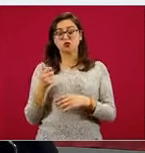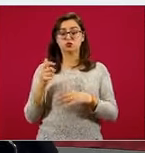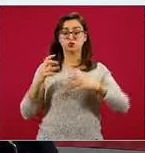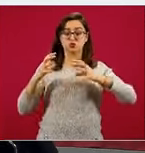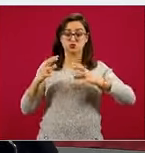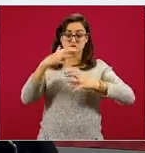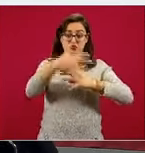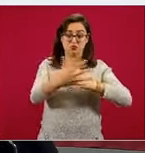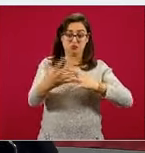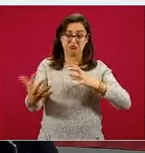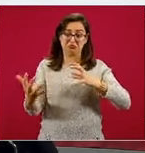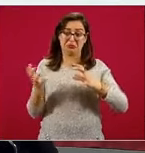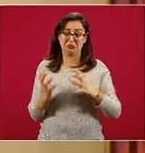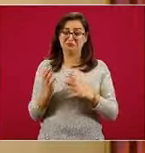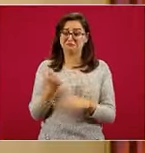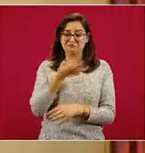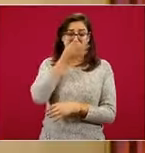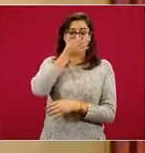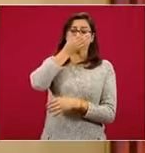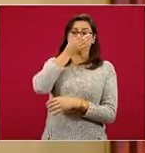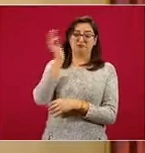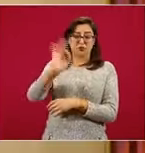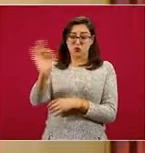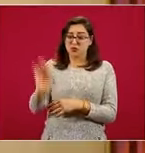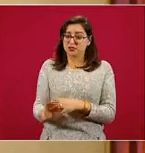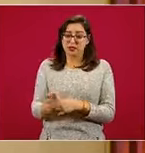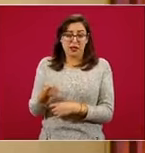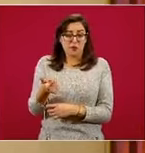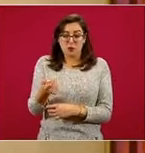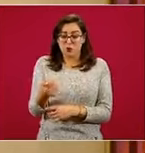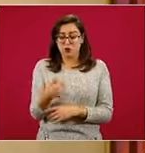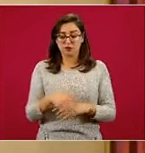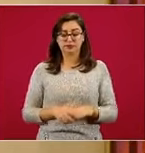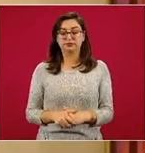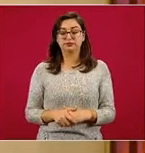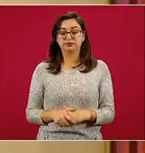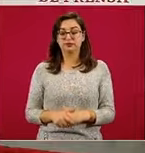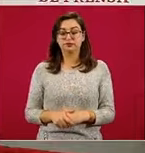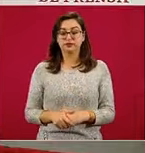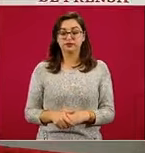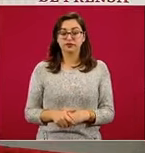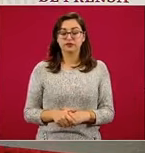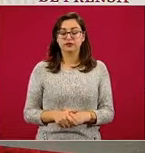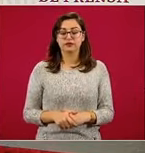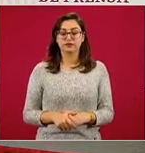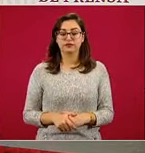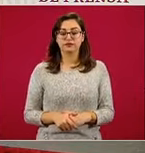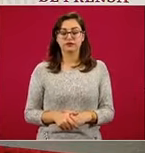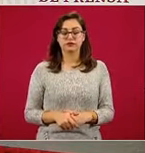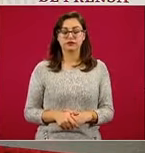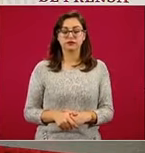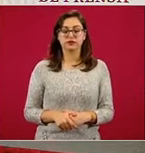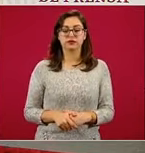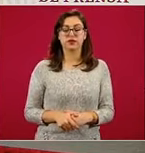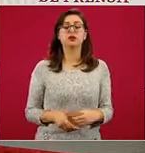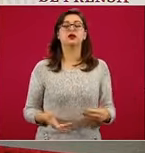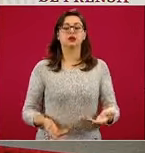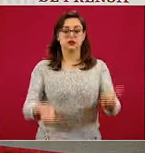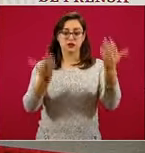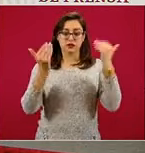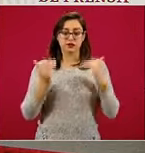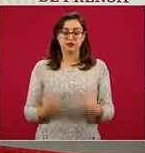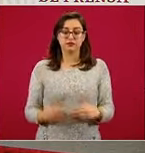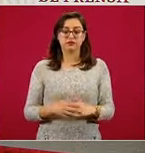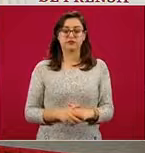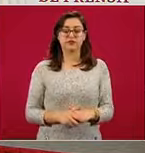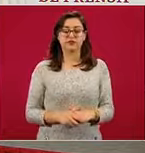activos son de porcentajes mucho menores. Si vemos la siguiente diapositiva, vamos a ver ahora el